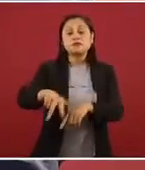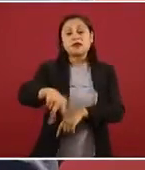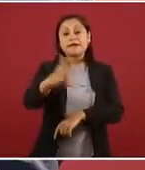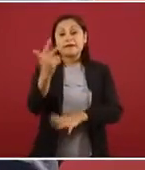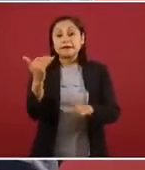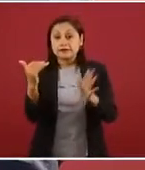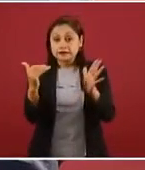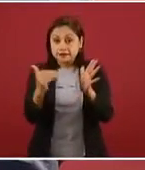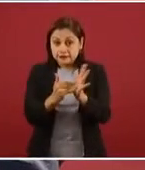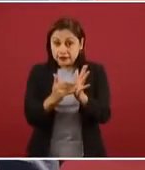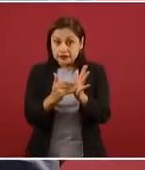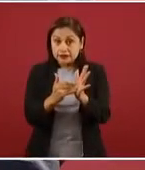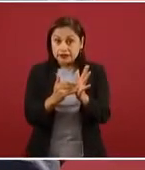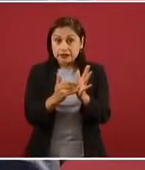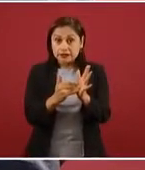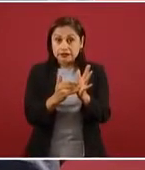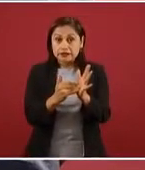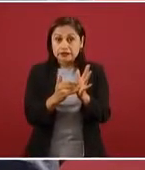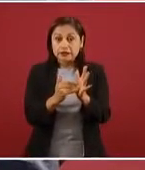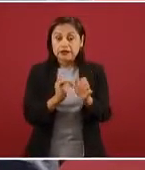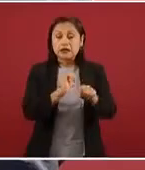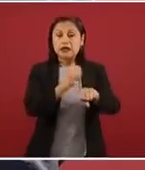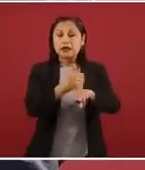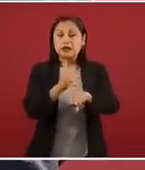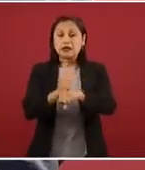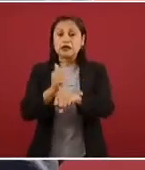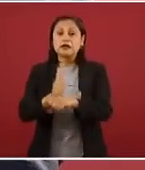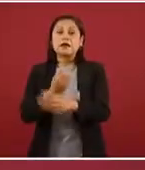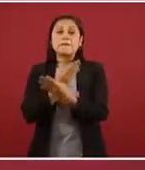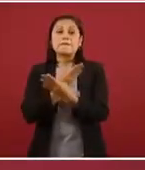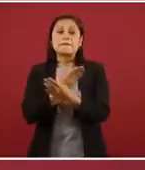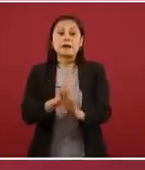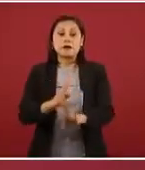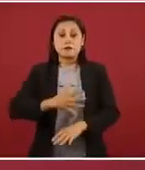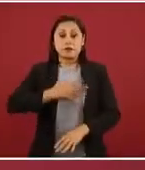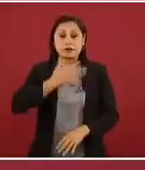sucursales del Banco de Bienestar.